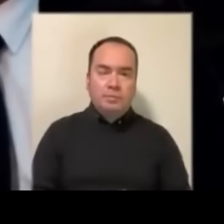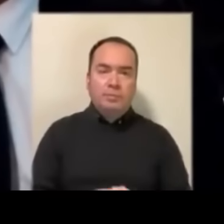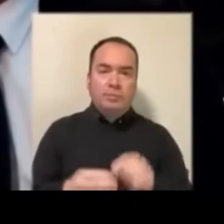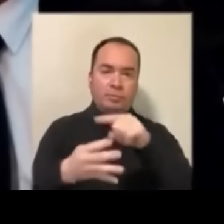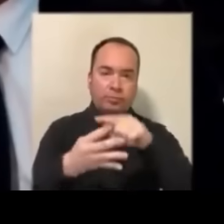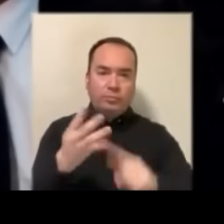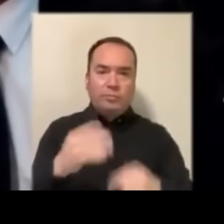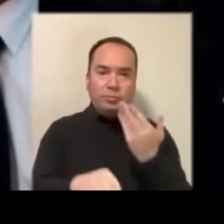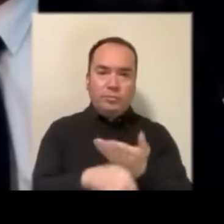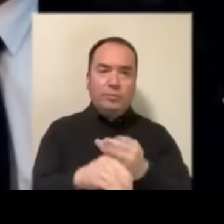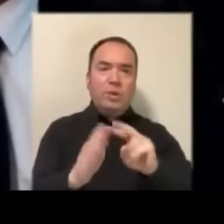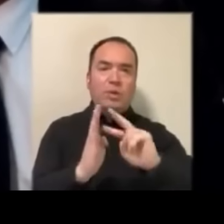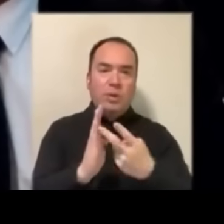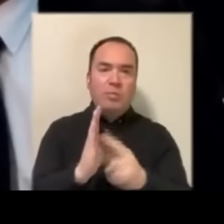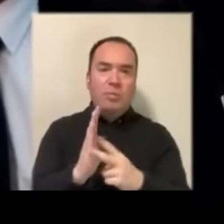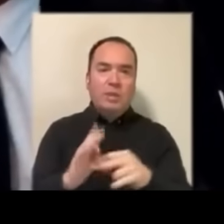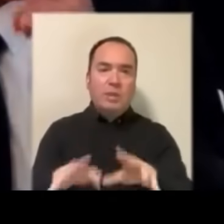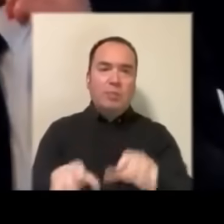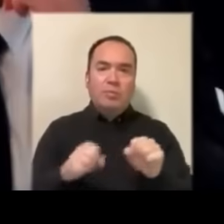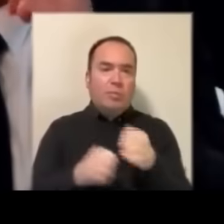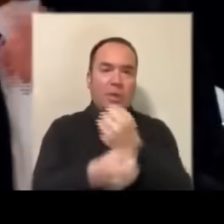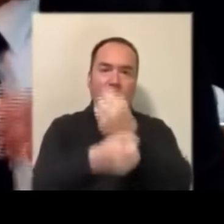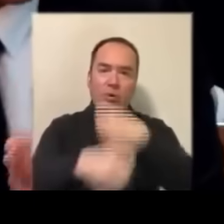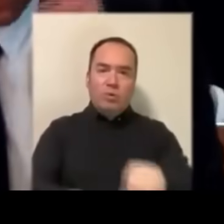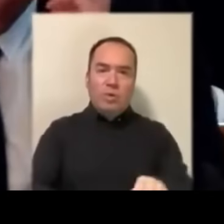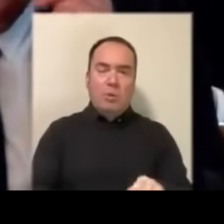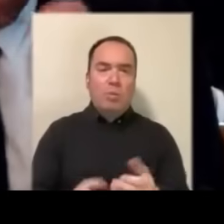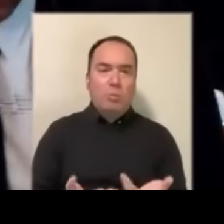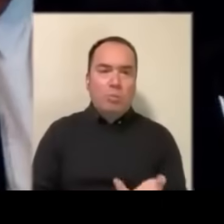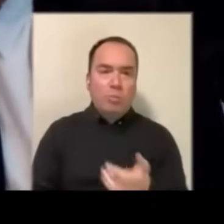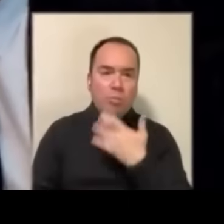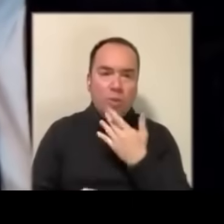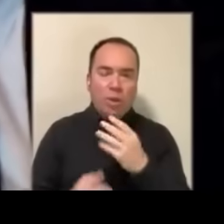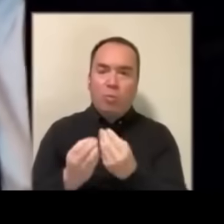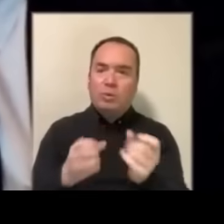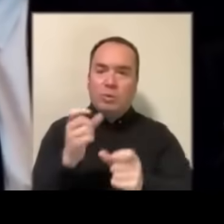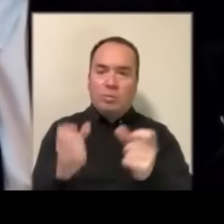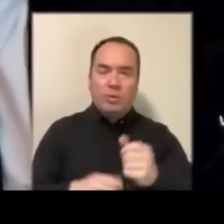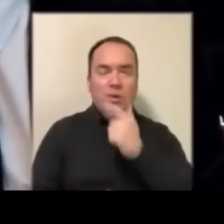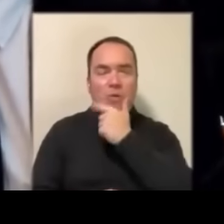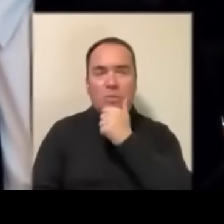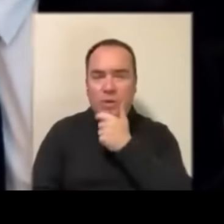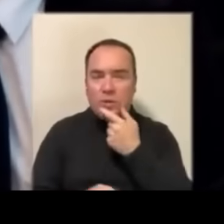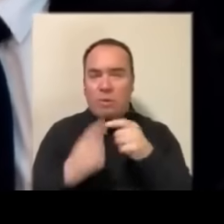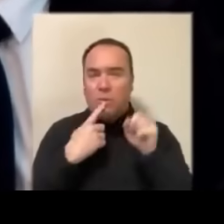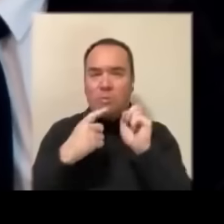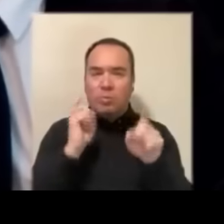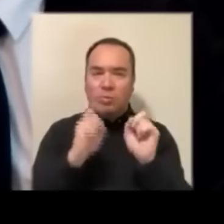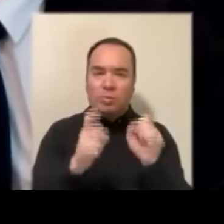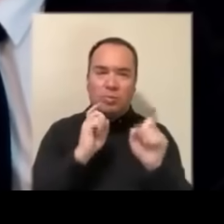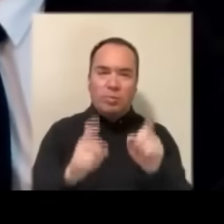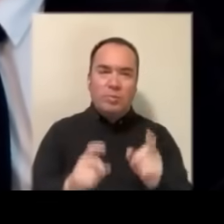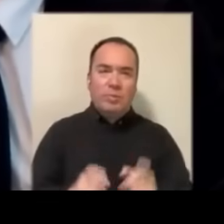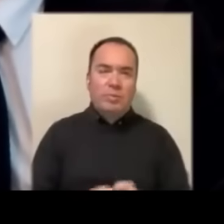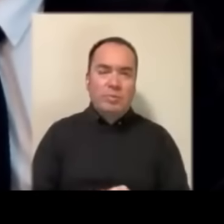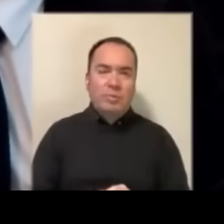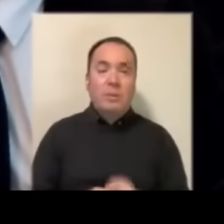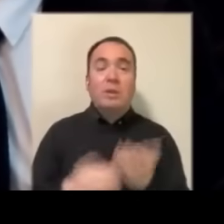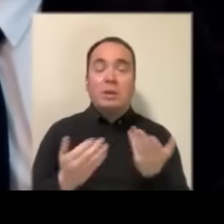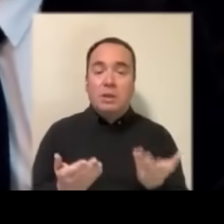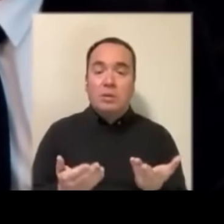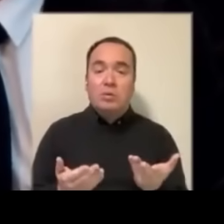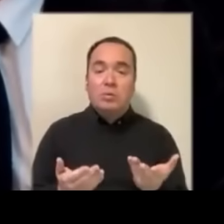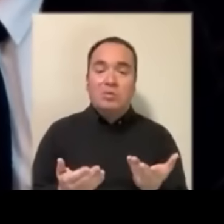que entendemos que han levantado aprensiones u objeciones que dificultan el tránsito